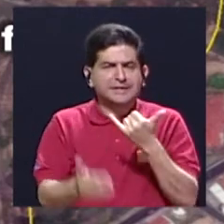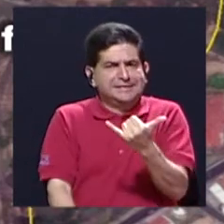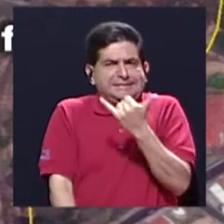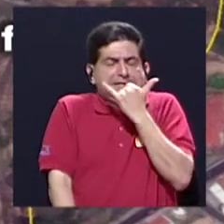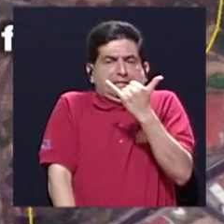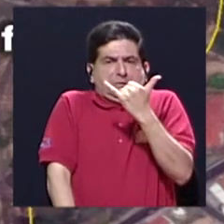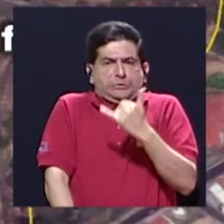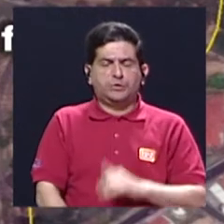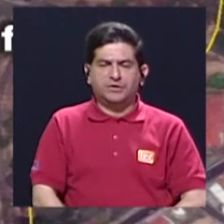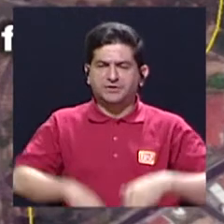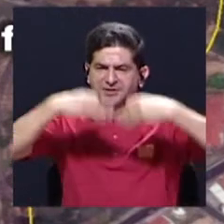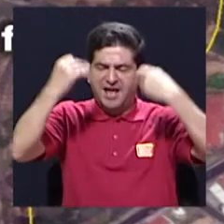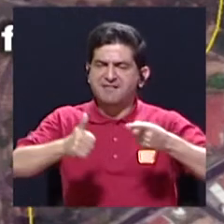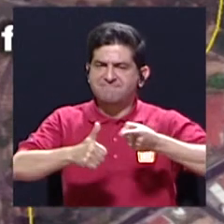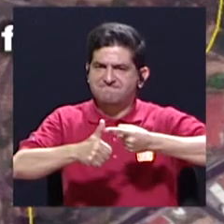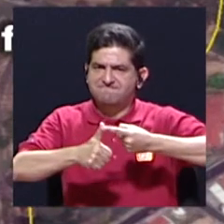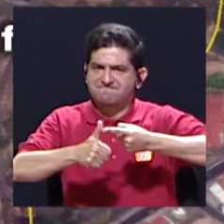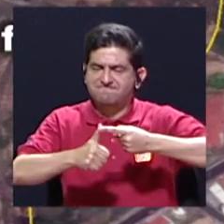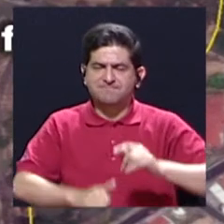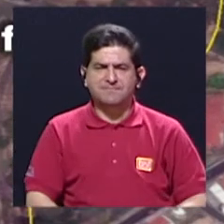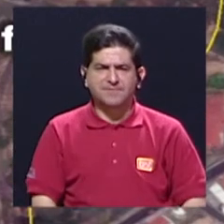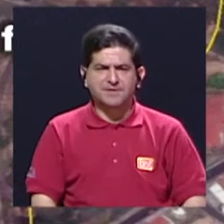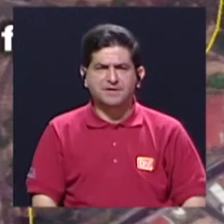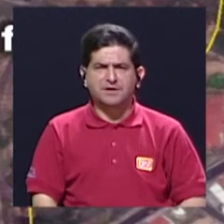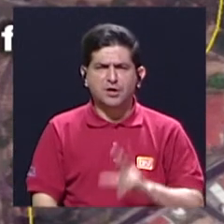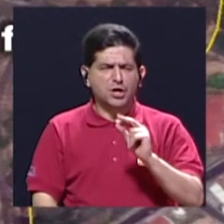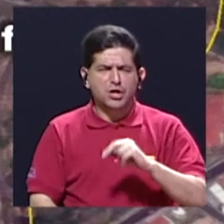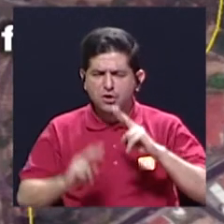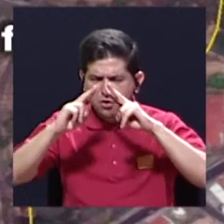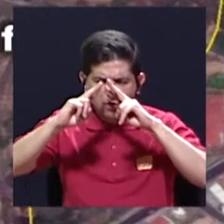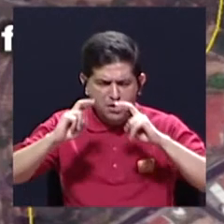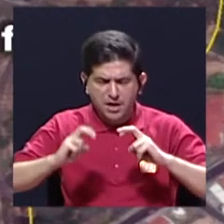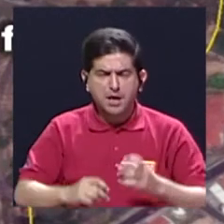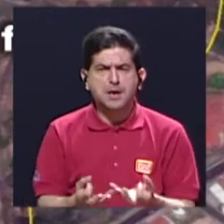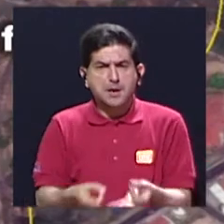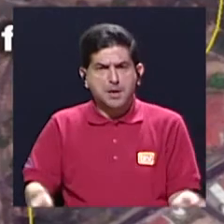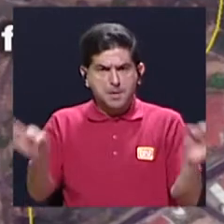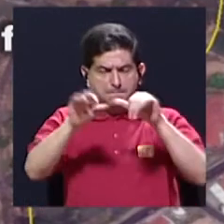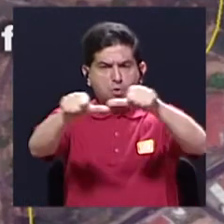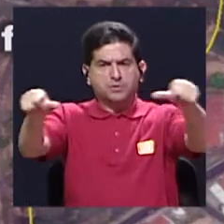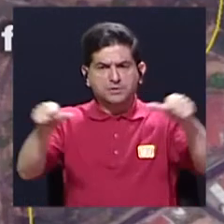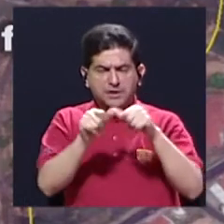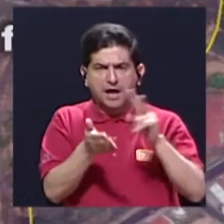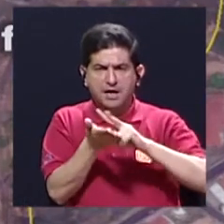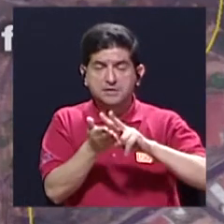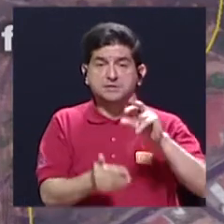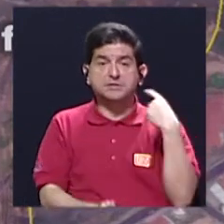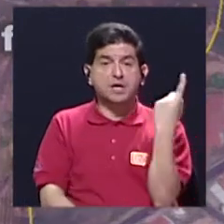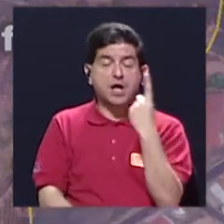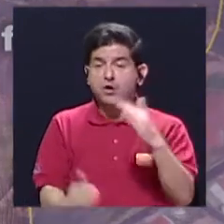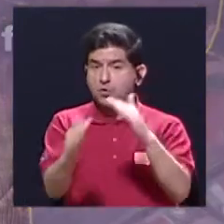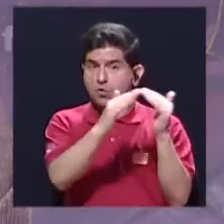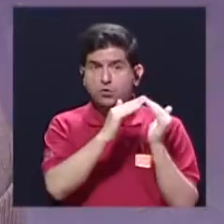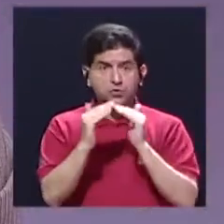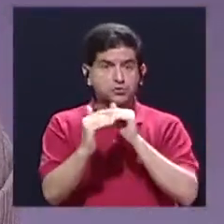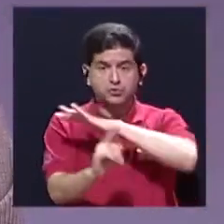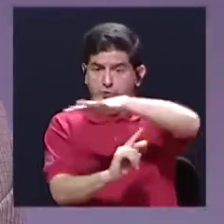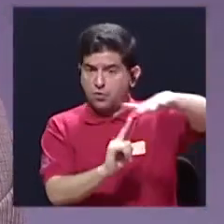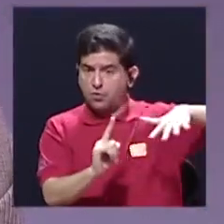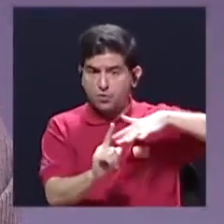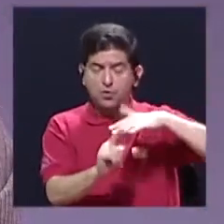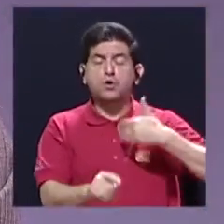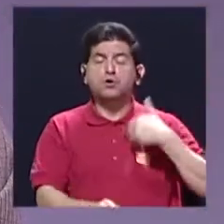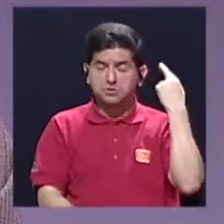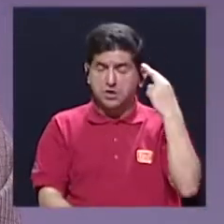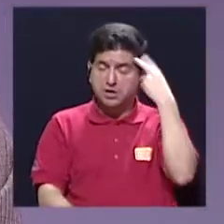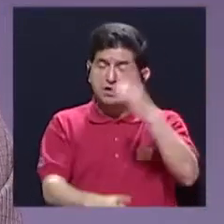un error en la decisión inicial y no se ponderó la importancia de esa área verde para, no solamente las comunidades vecinas, que bien